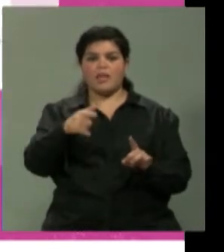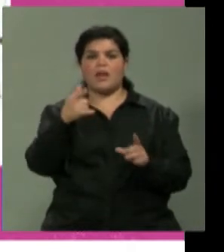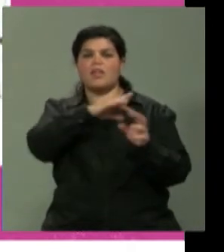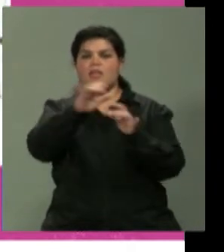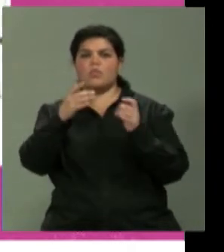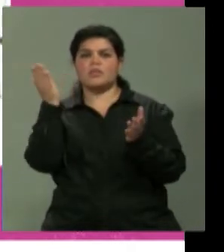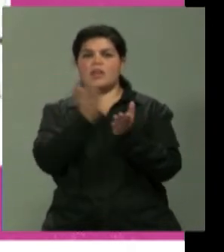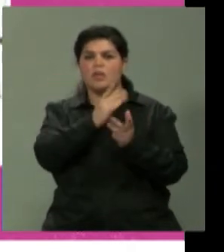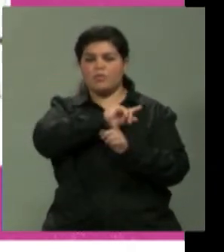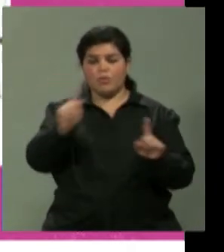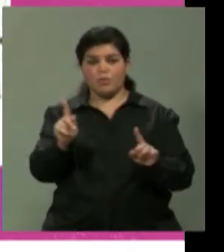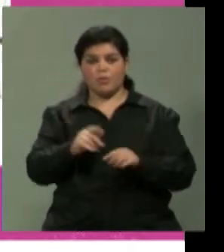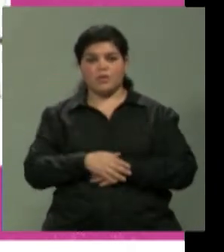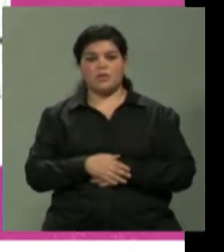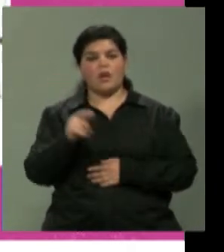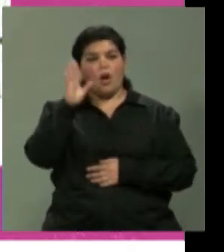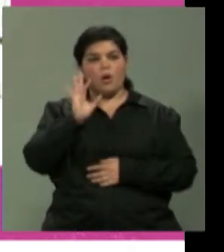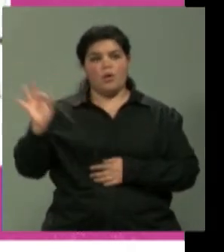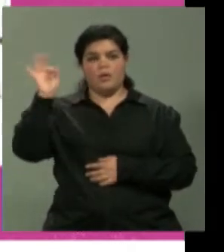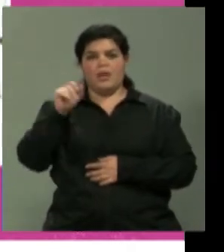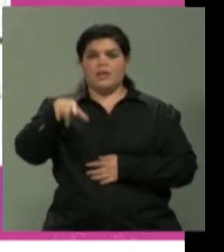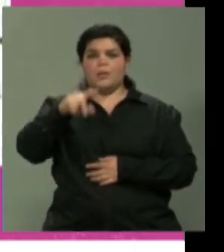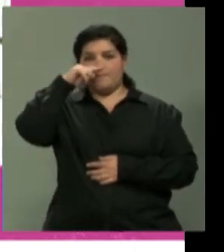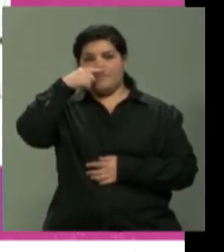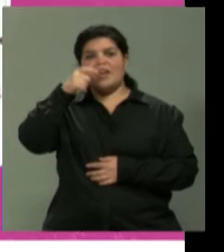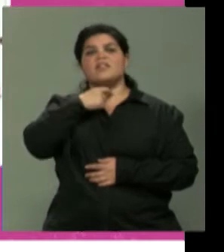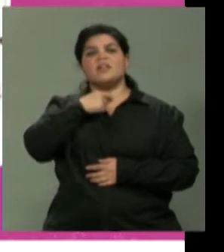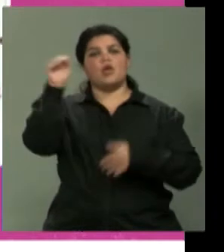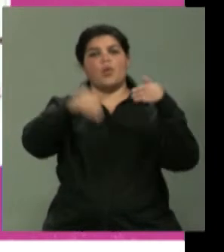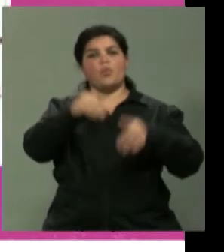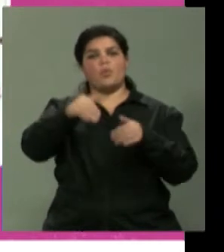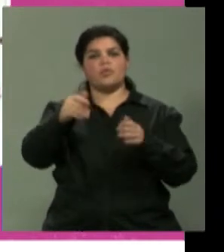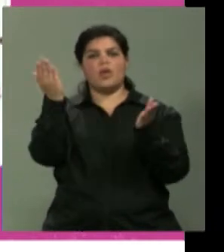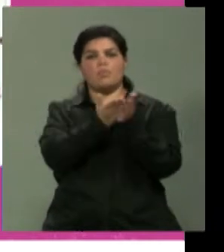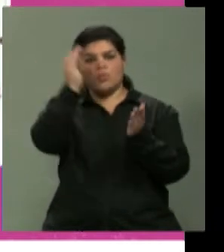son algunas de las opiniones. Uno más dice: Macri quiere que se vote la baja de edad de